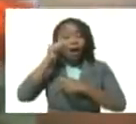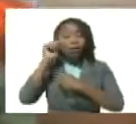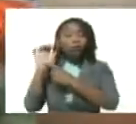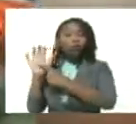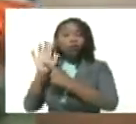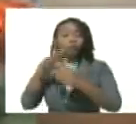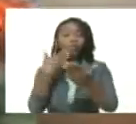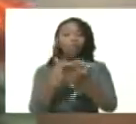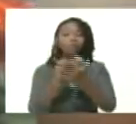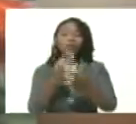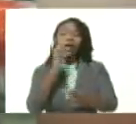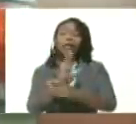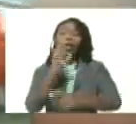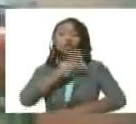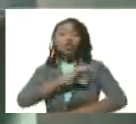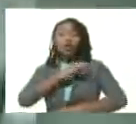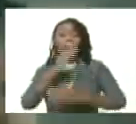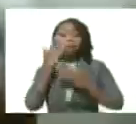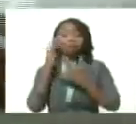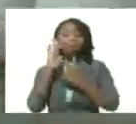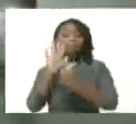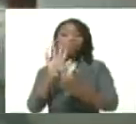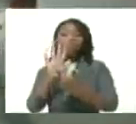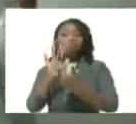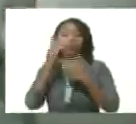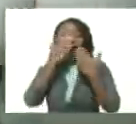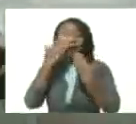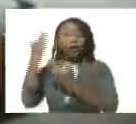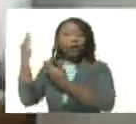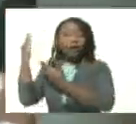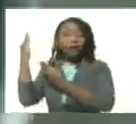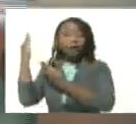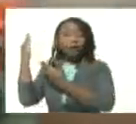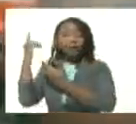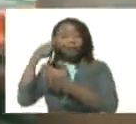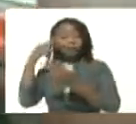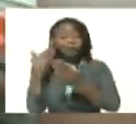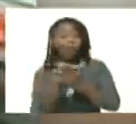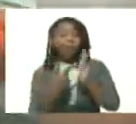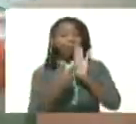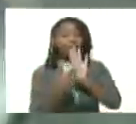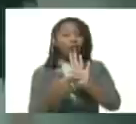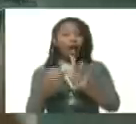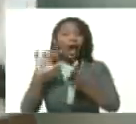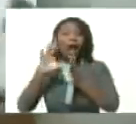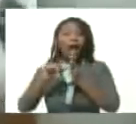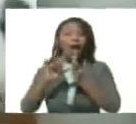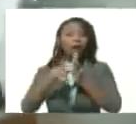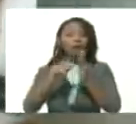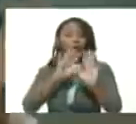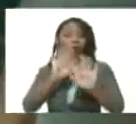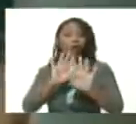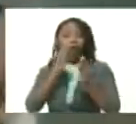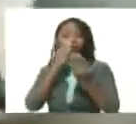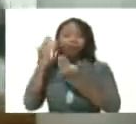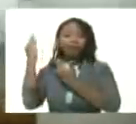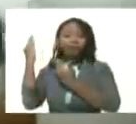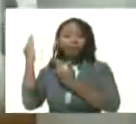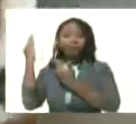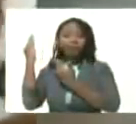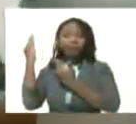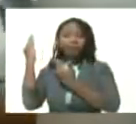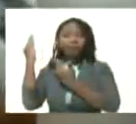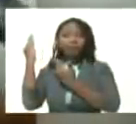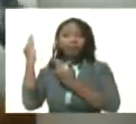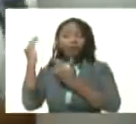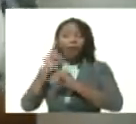las redes, para que se den de cuenta la clase de ladroncitos que hay. Y para